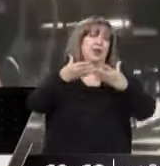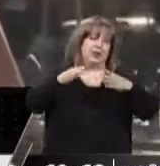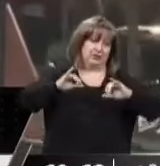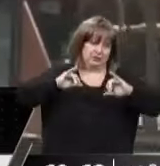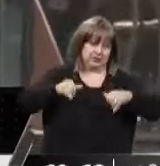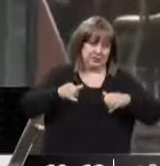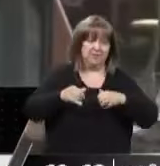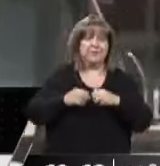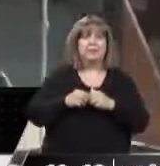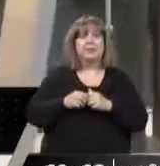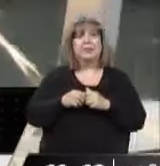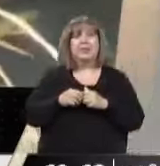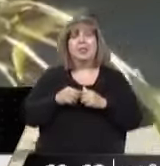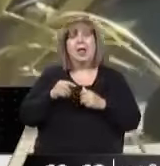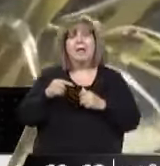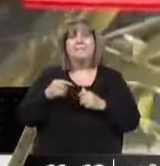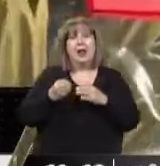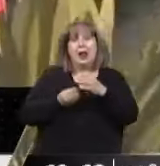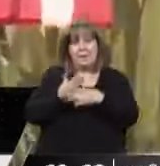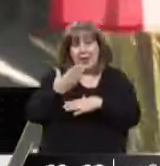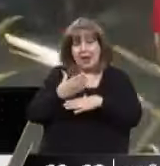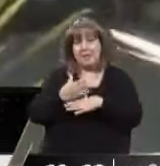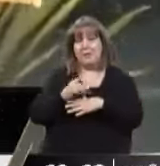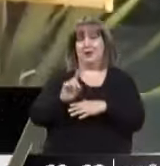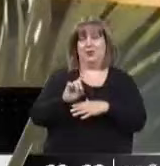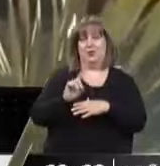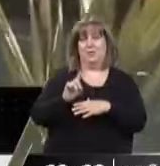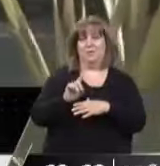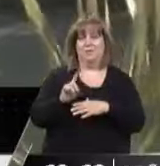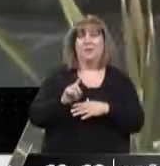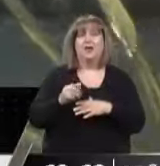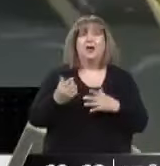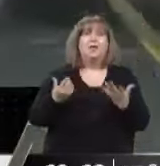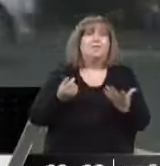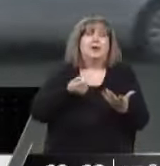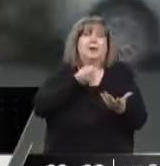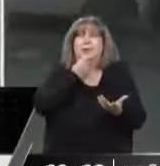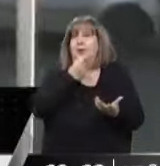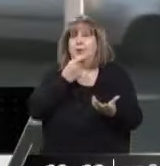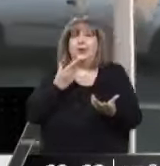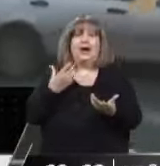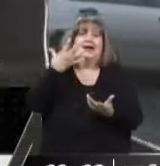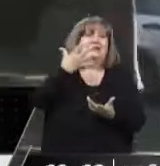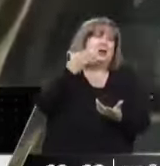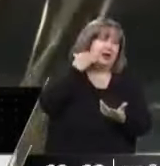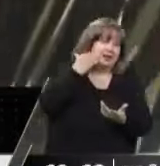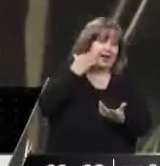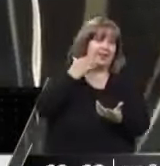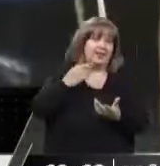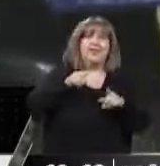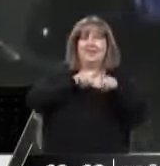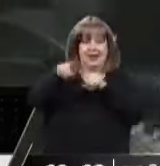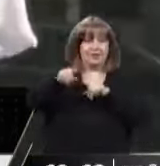distintos tragos especiales, menú especial? Sí. Por ejemplo, los días que un partido se juegue, no sé, 5 de la tarde, lo van a pasar en